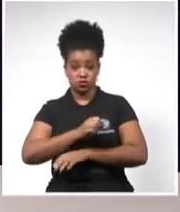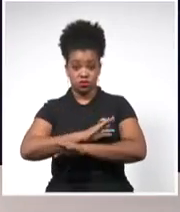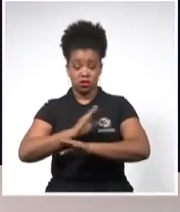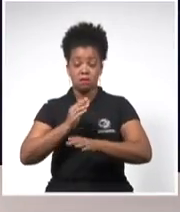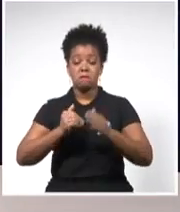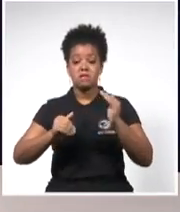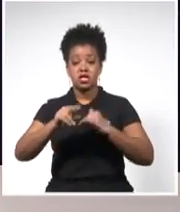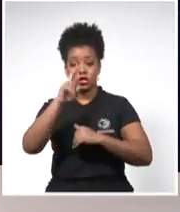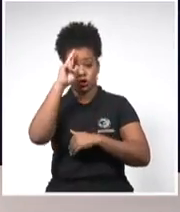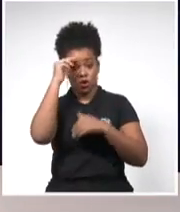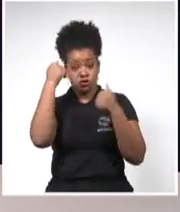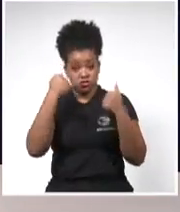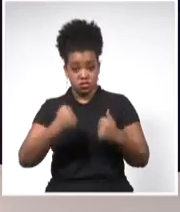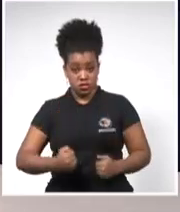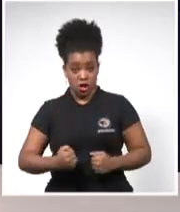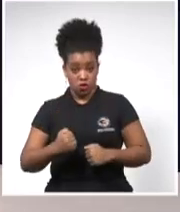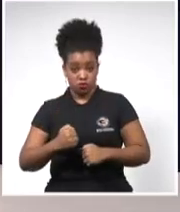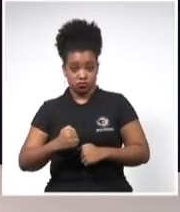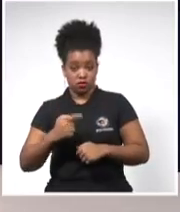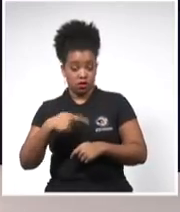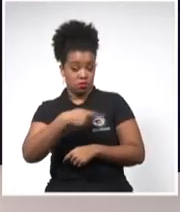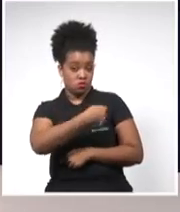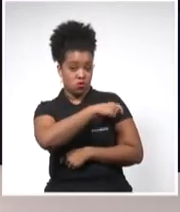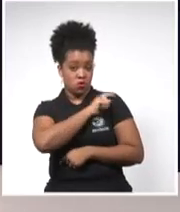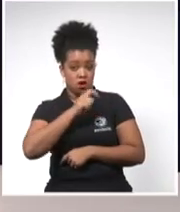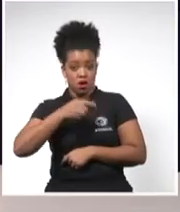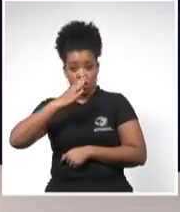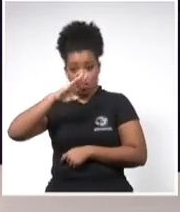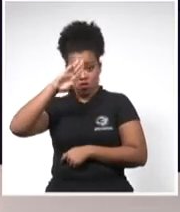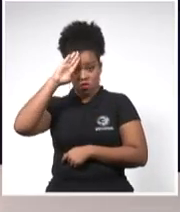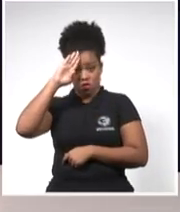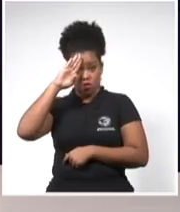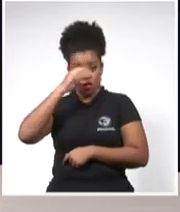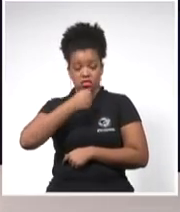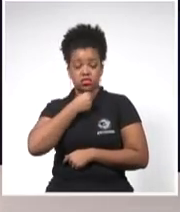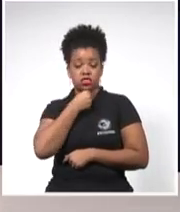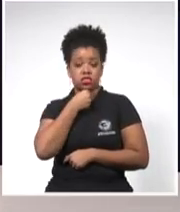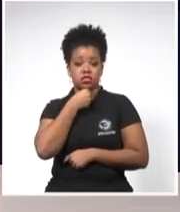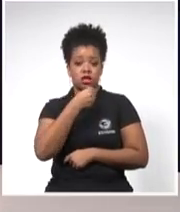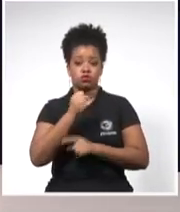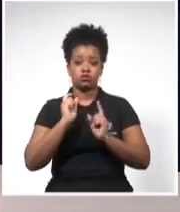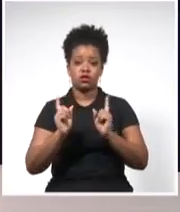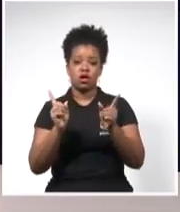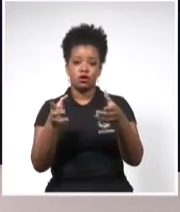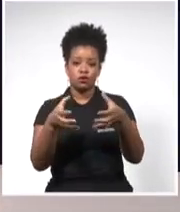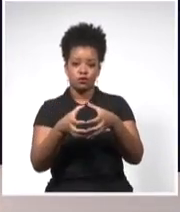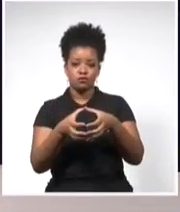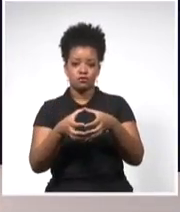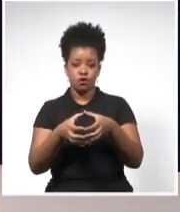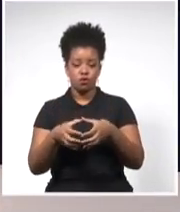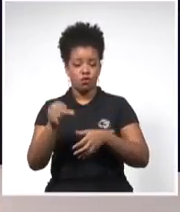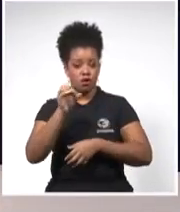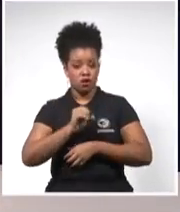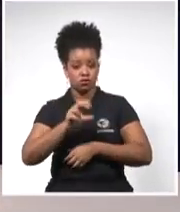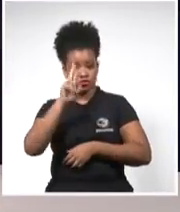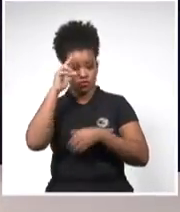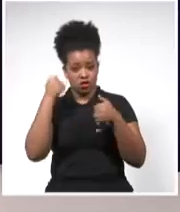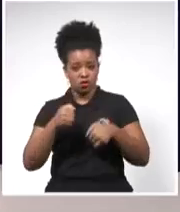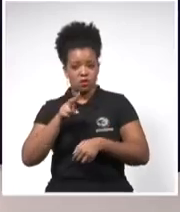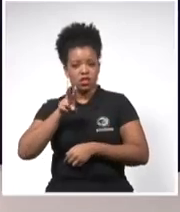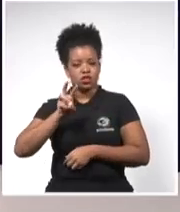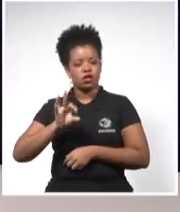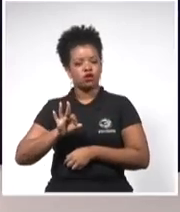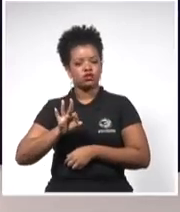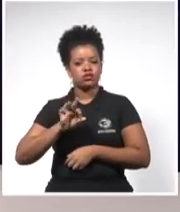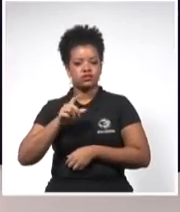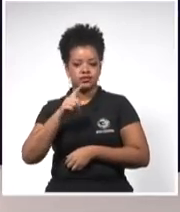Salud Pública José Ángel Portal Miranda en el 58º Consejo Directivo de la OPS el 28 de septiembre, se demostró en